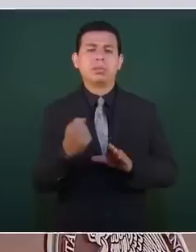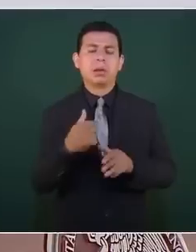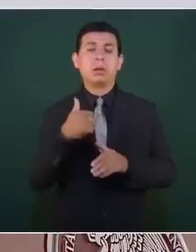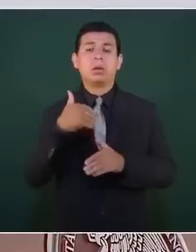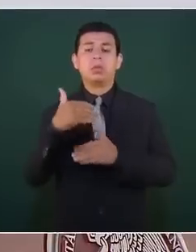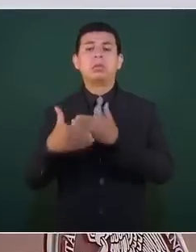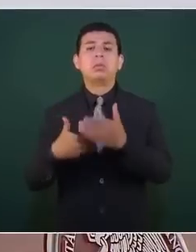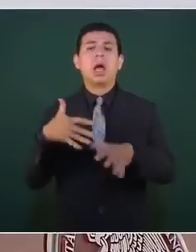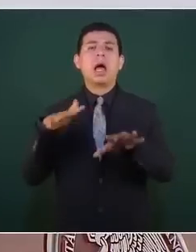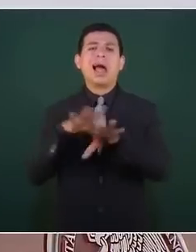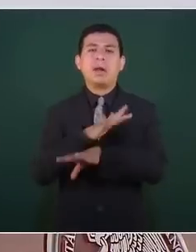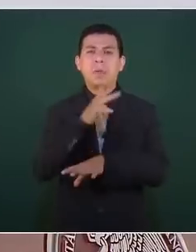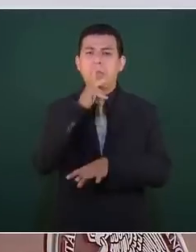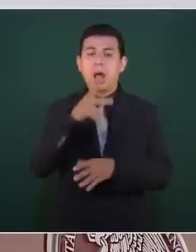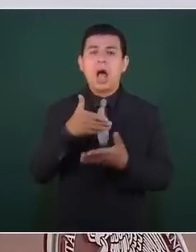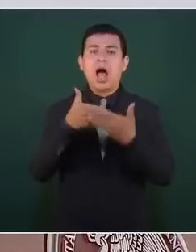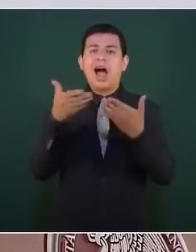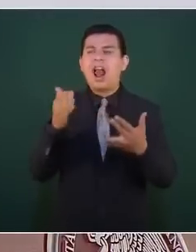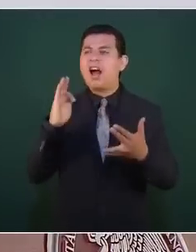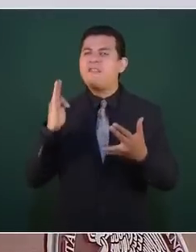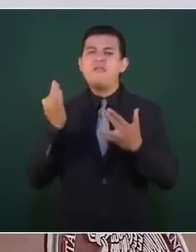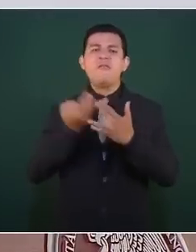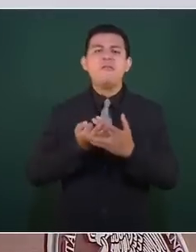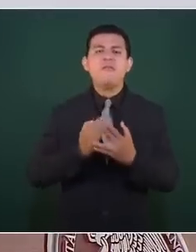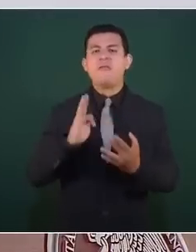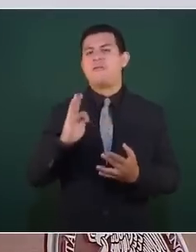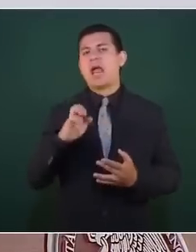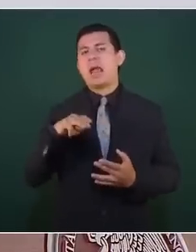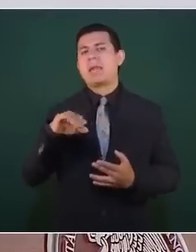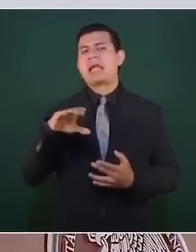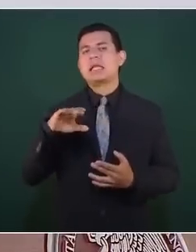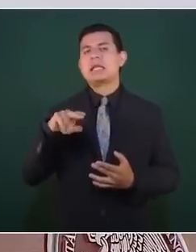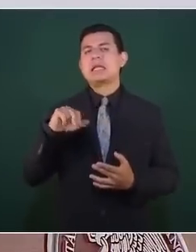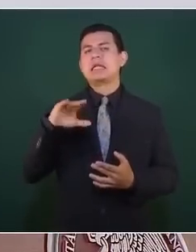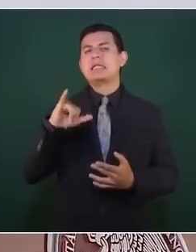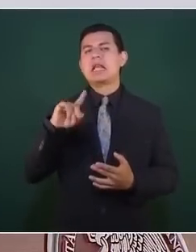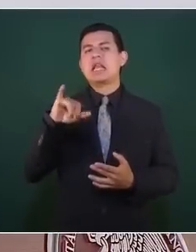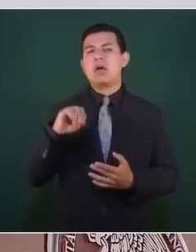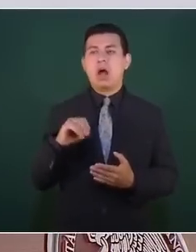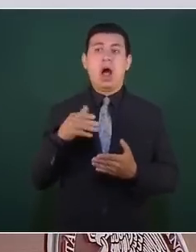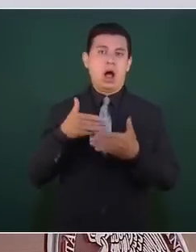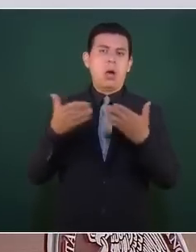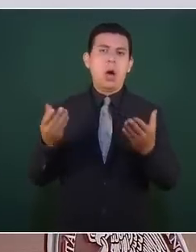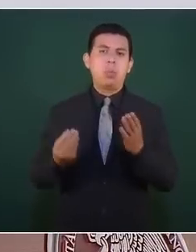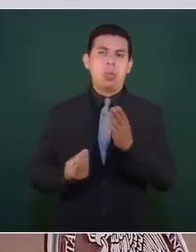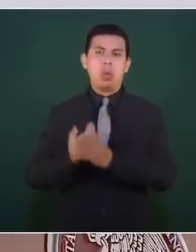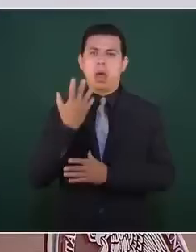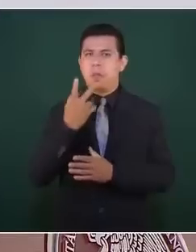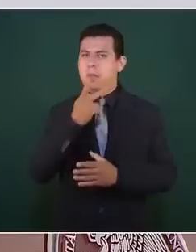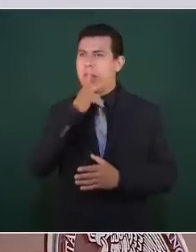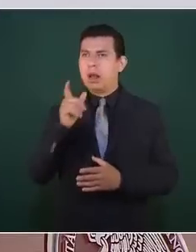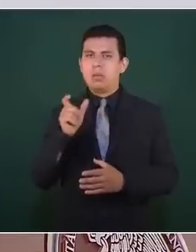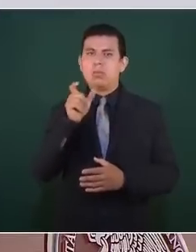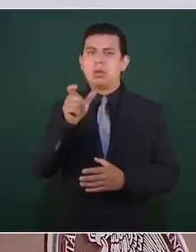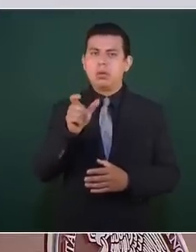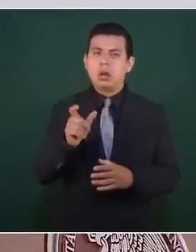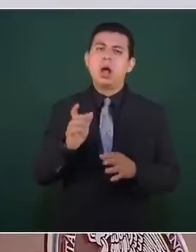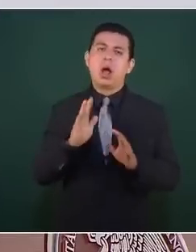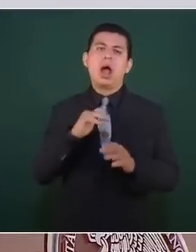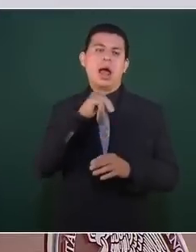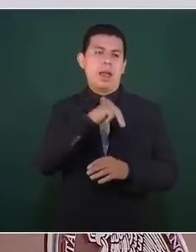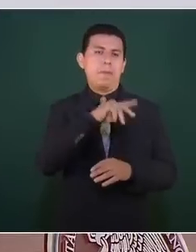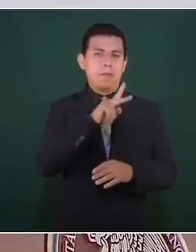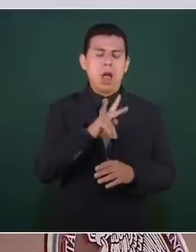vamos a decir, relativamente nuevo, en que ya los ministerios públicos,